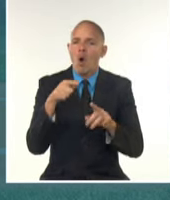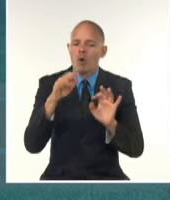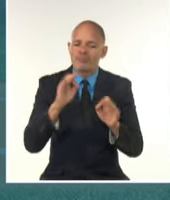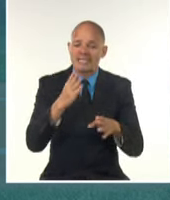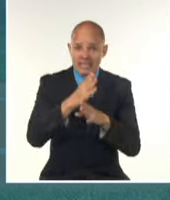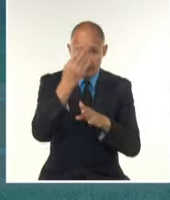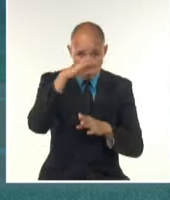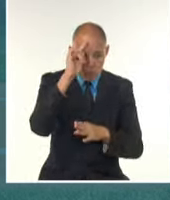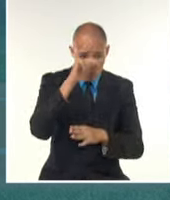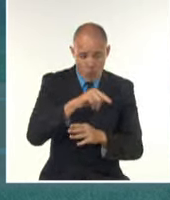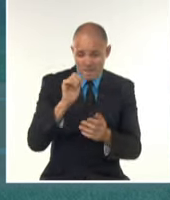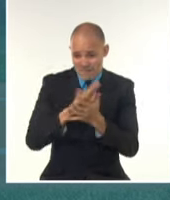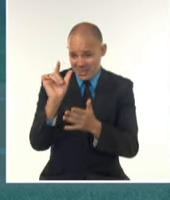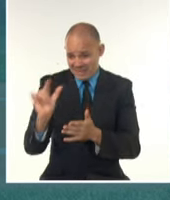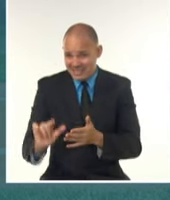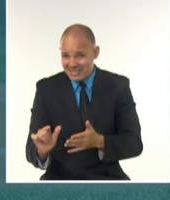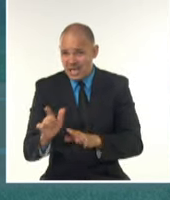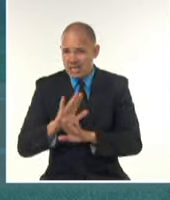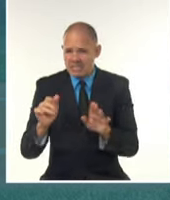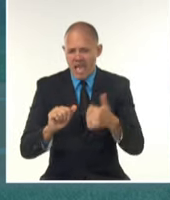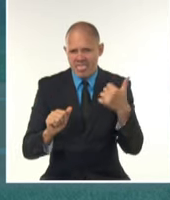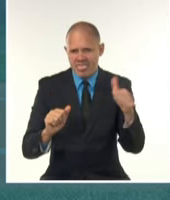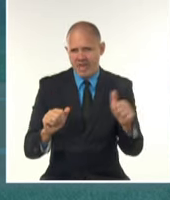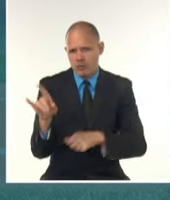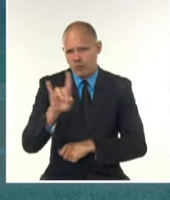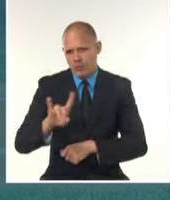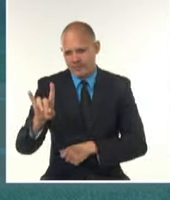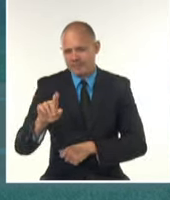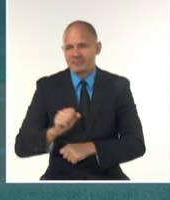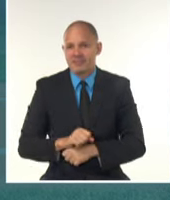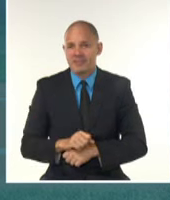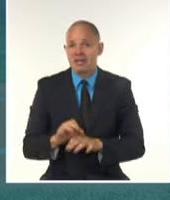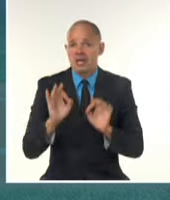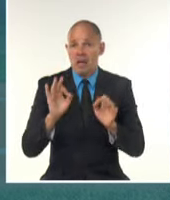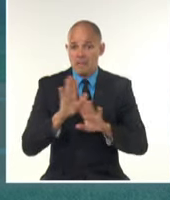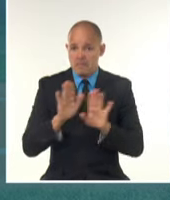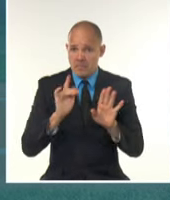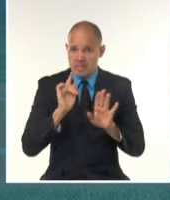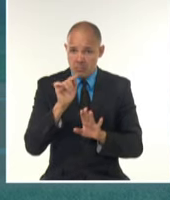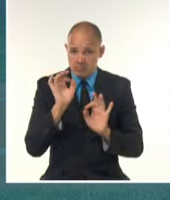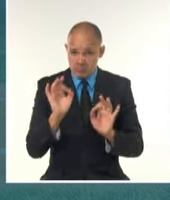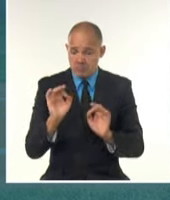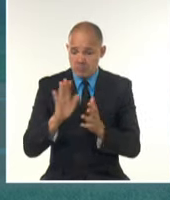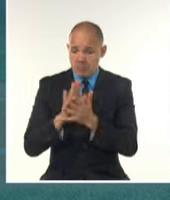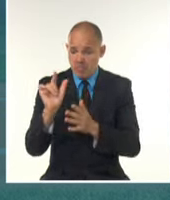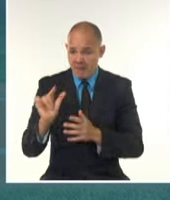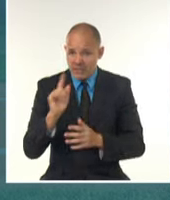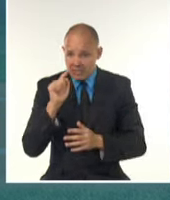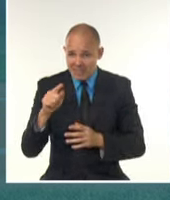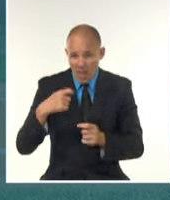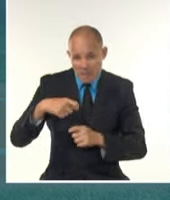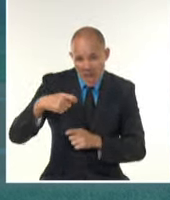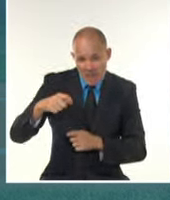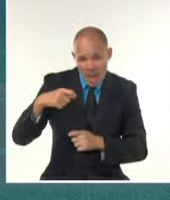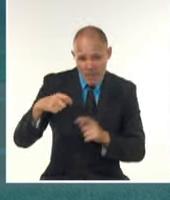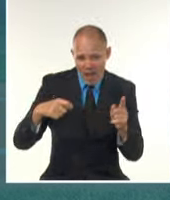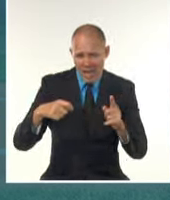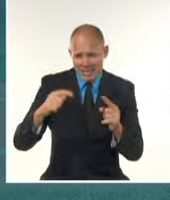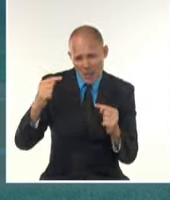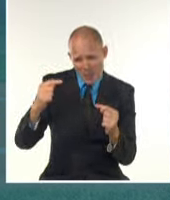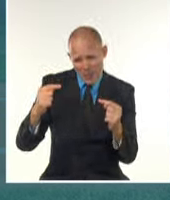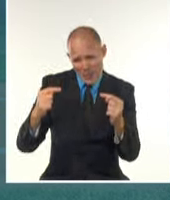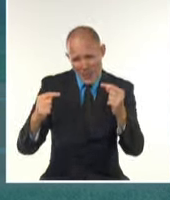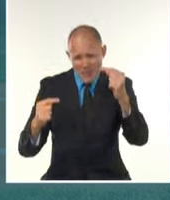extra inning 10-9 de Mayabeque. Los Huracanes fabricaron 5 anotaciones en la 11ª entrada, pero las avispas reaccionaron con racimo de